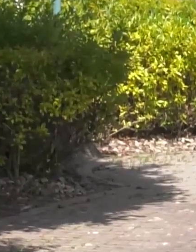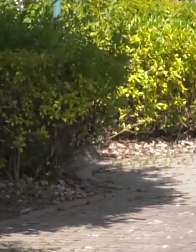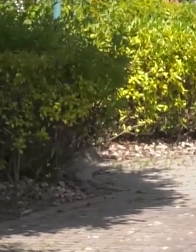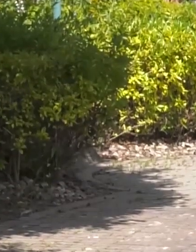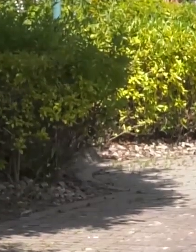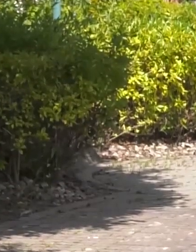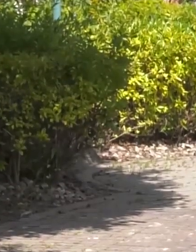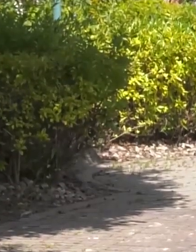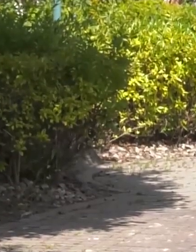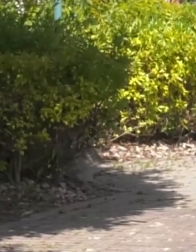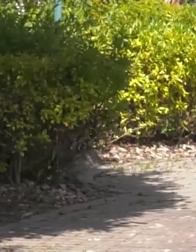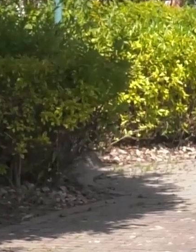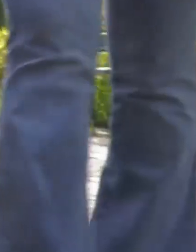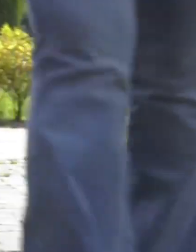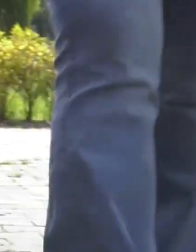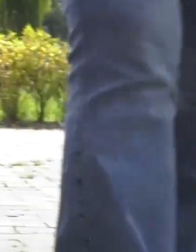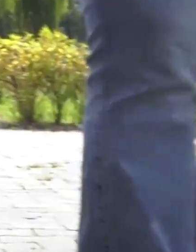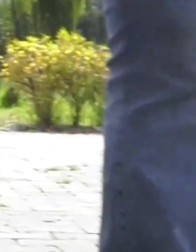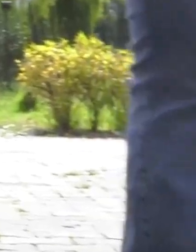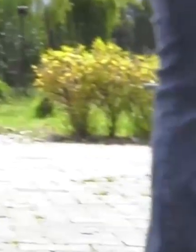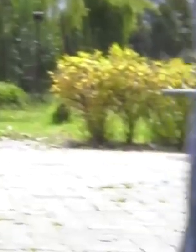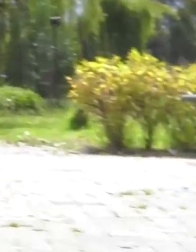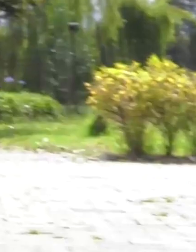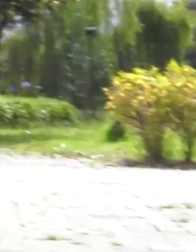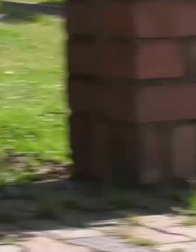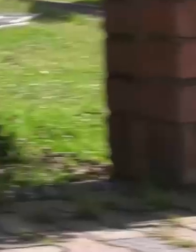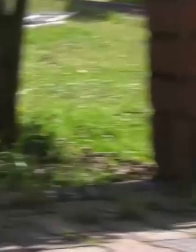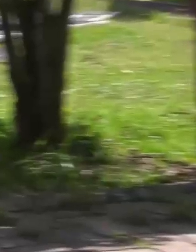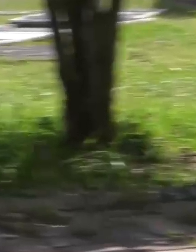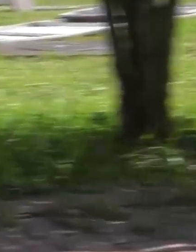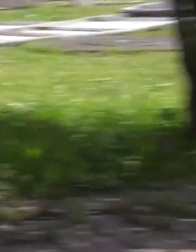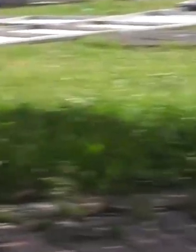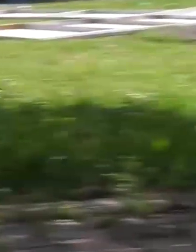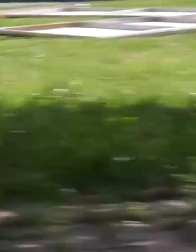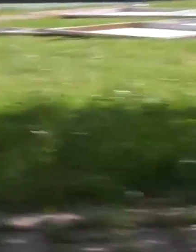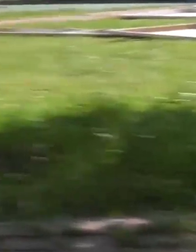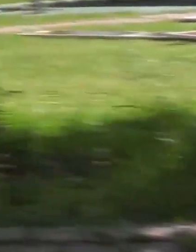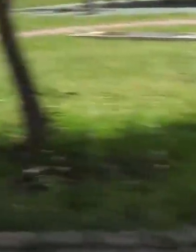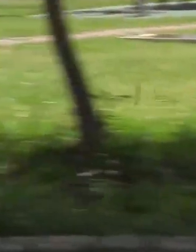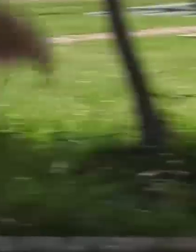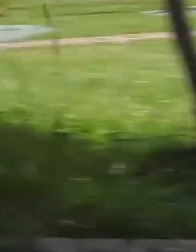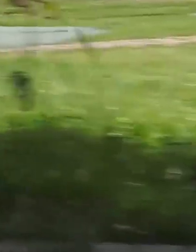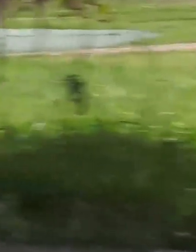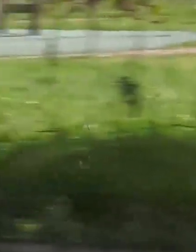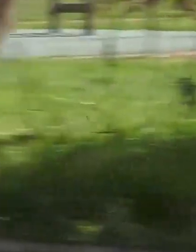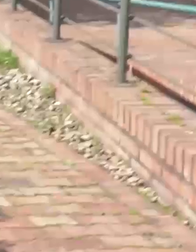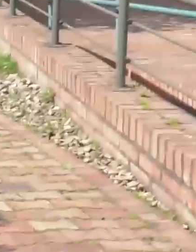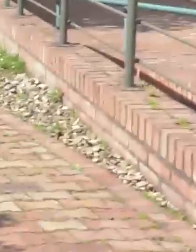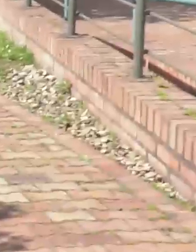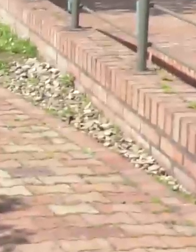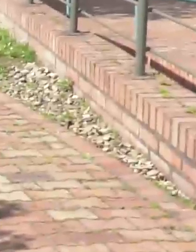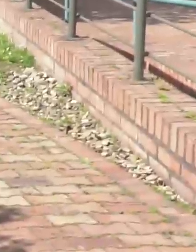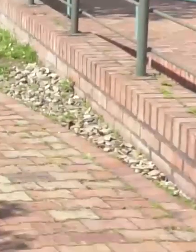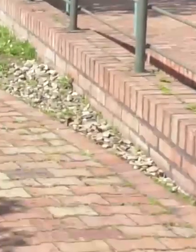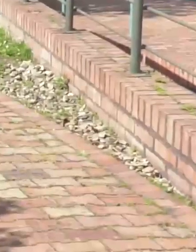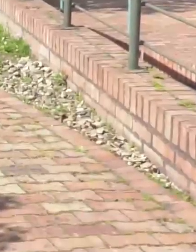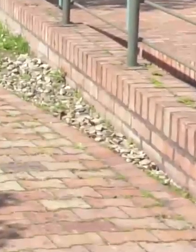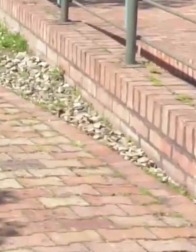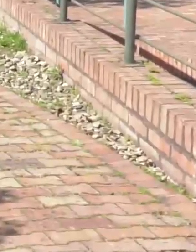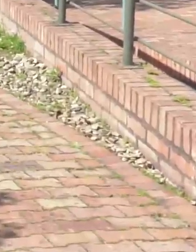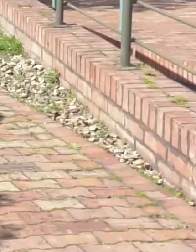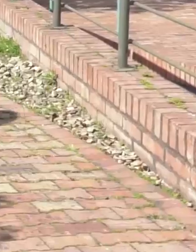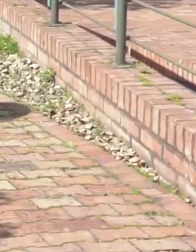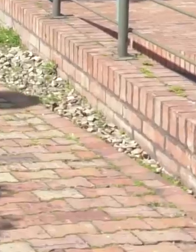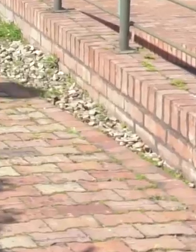Luego, se le da su desayuno, que son 1000 gramos de comida diario. Se divide